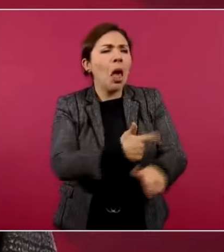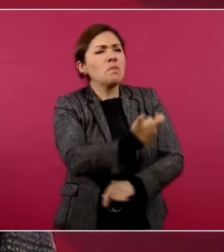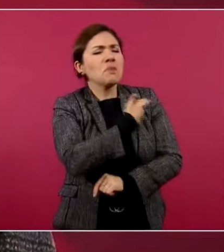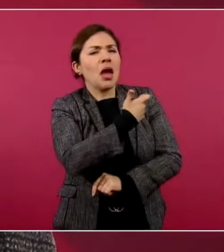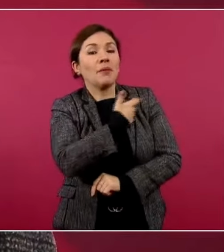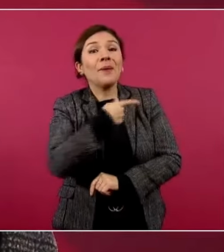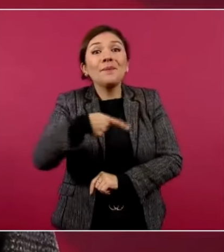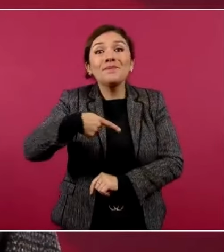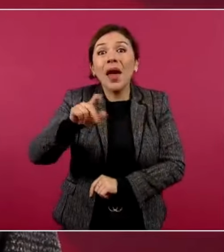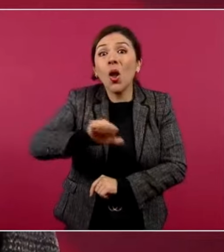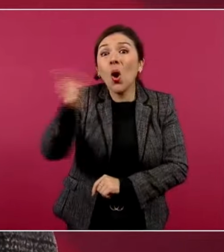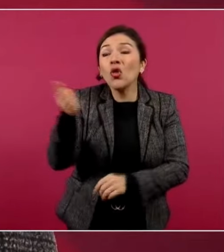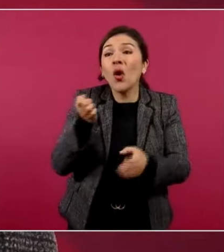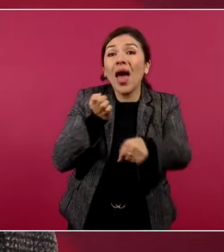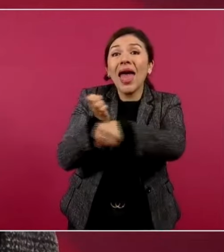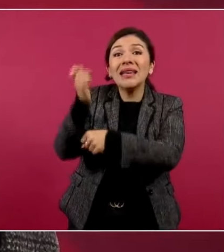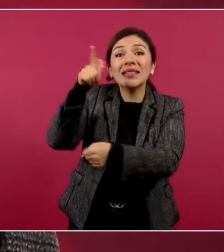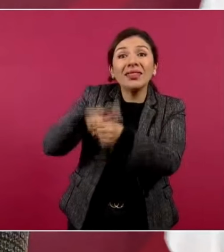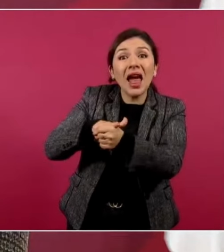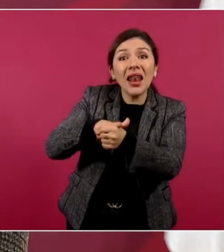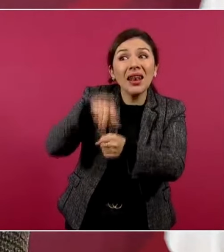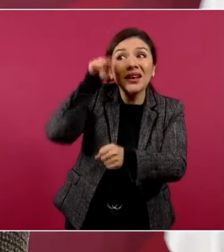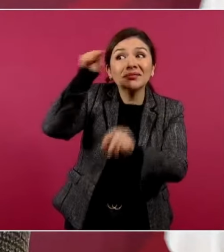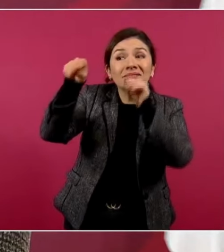son los estatales.